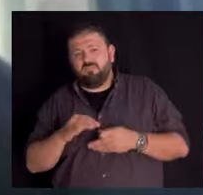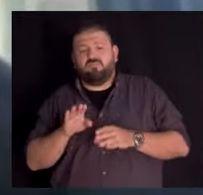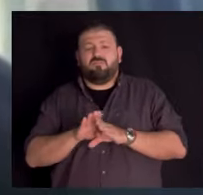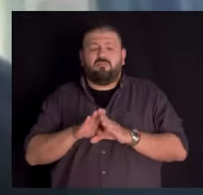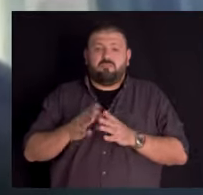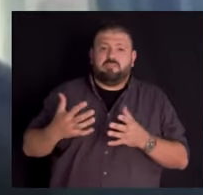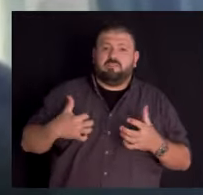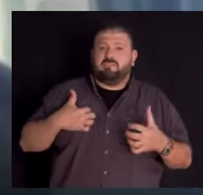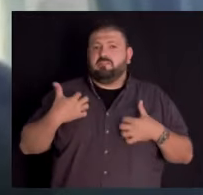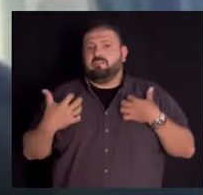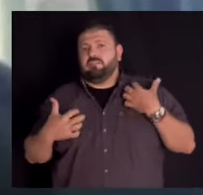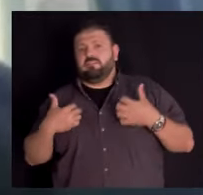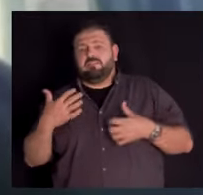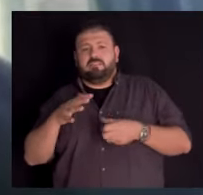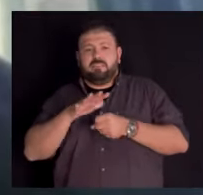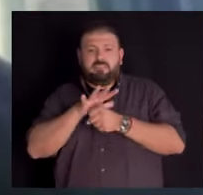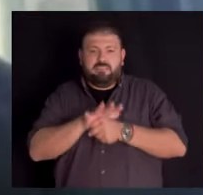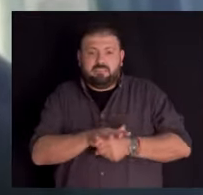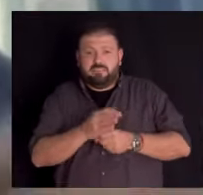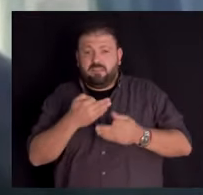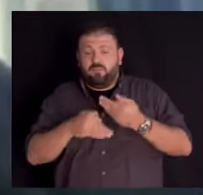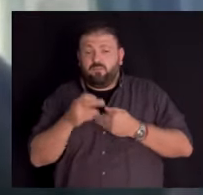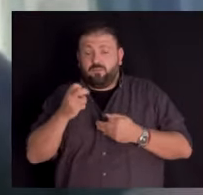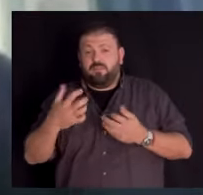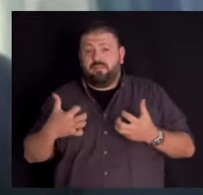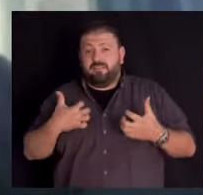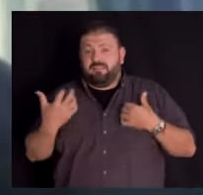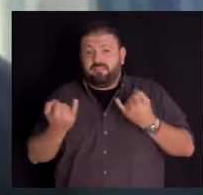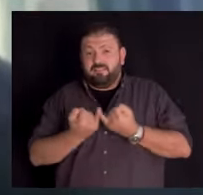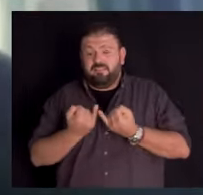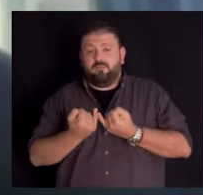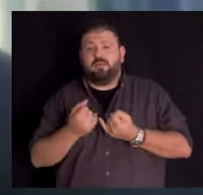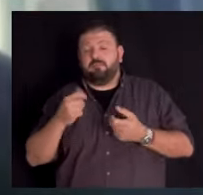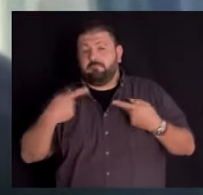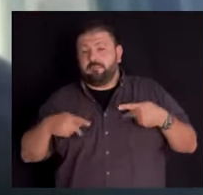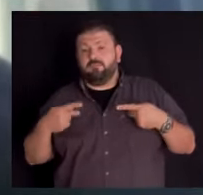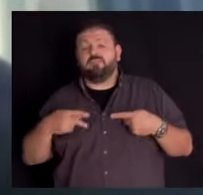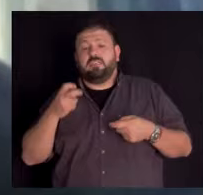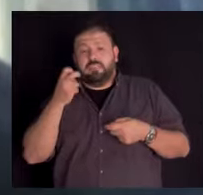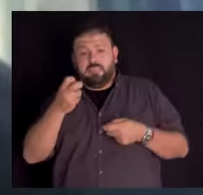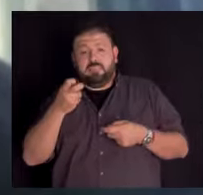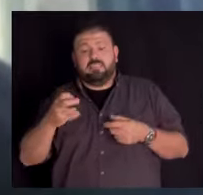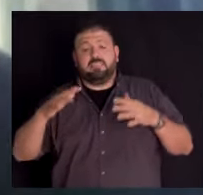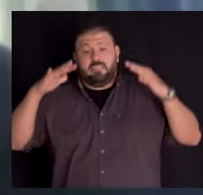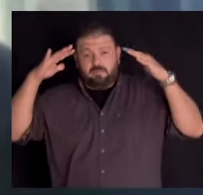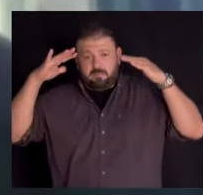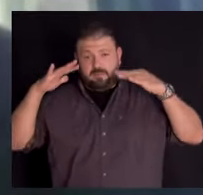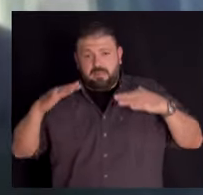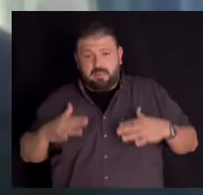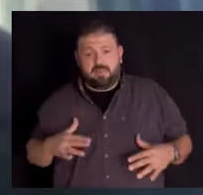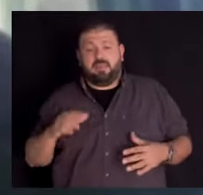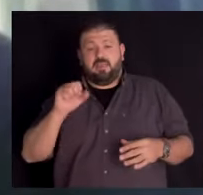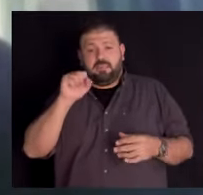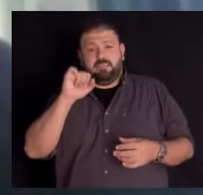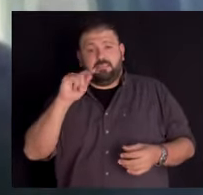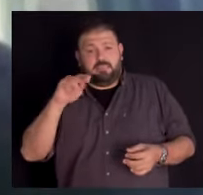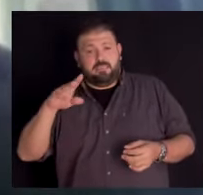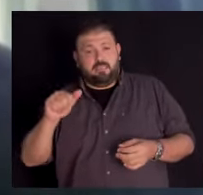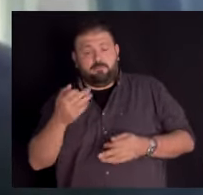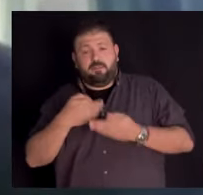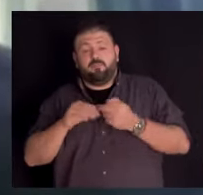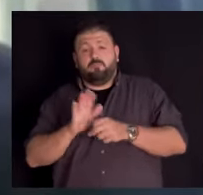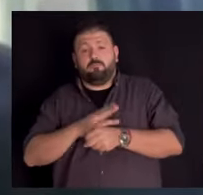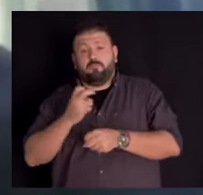angustiados, estresados, ¿sí? Desesperados, desesperadas, les baja el sistema inmunológico y quedan más susceptibles a las